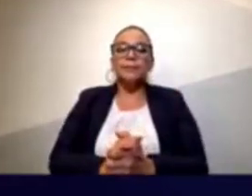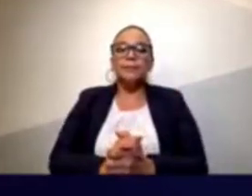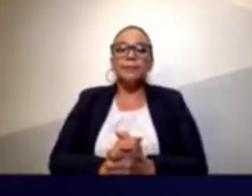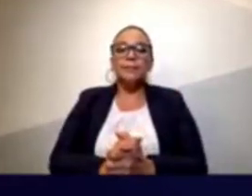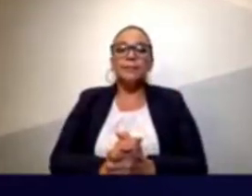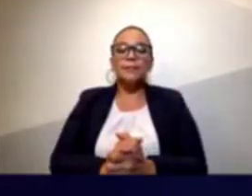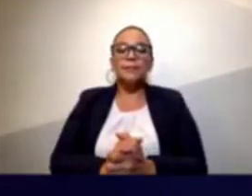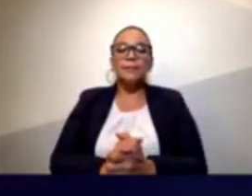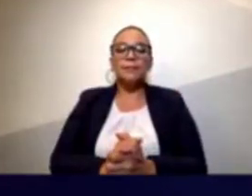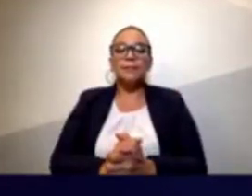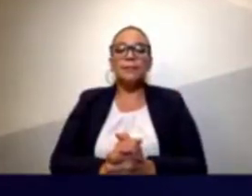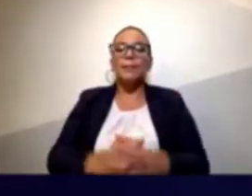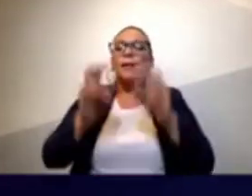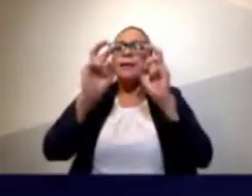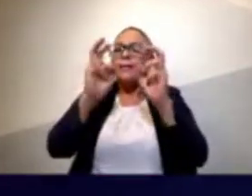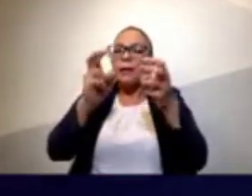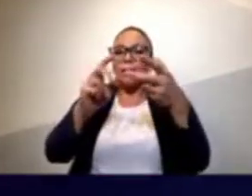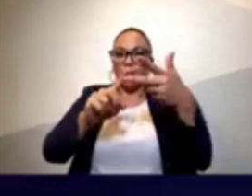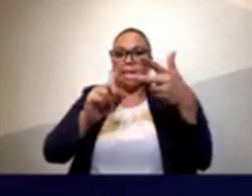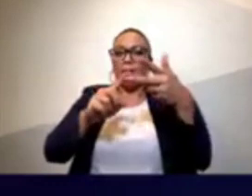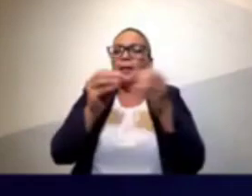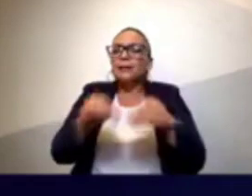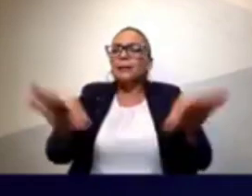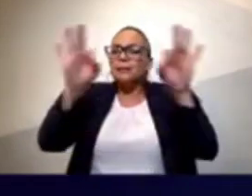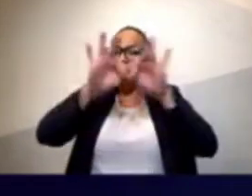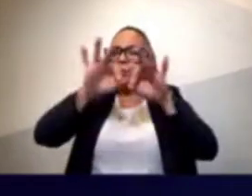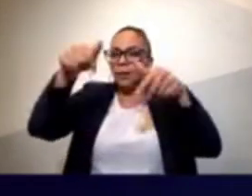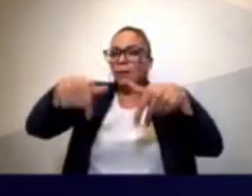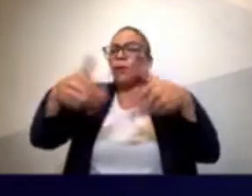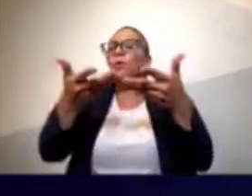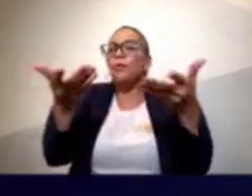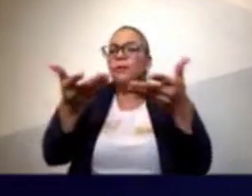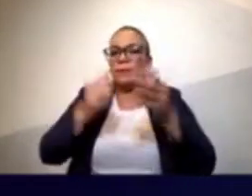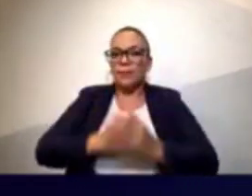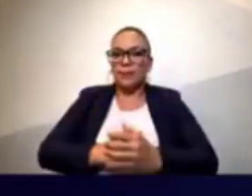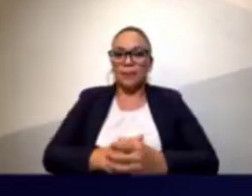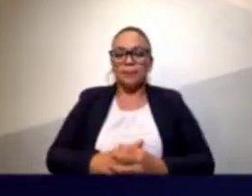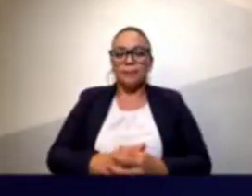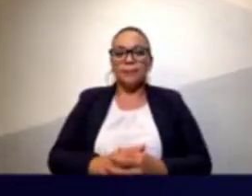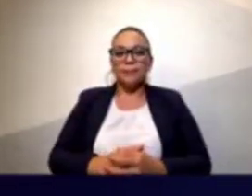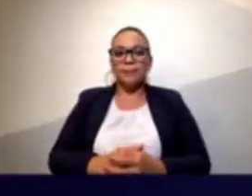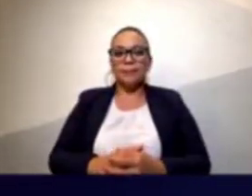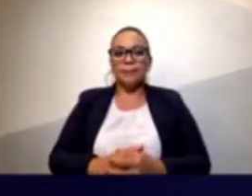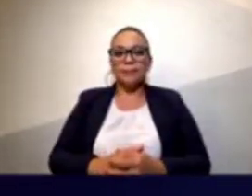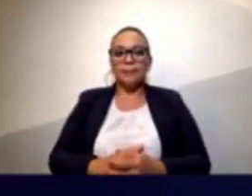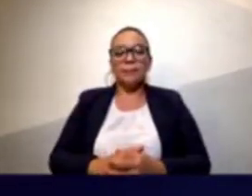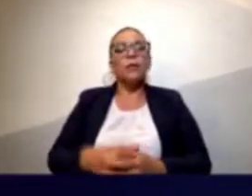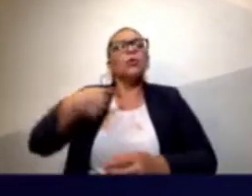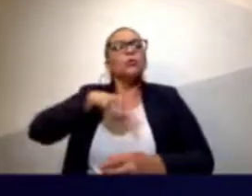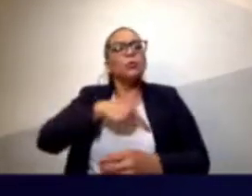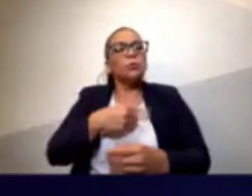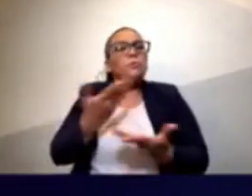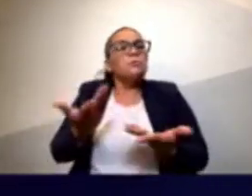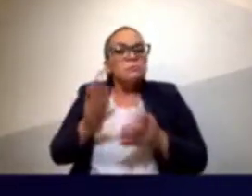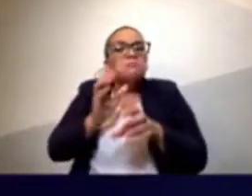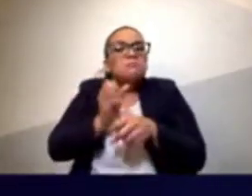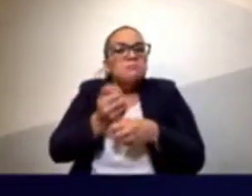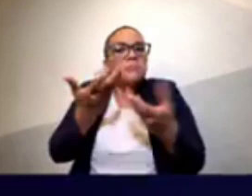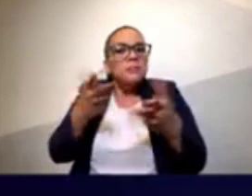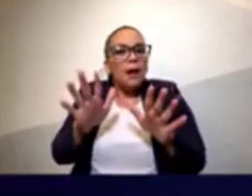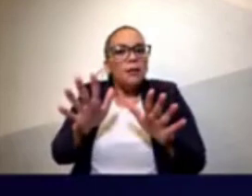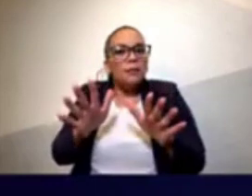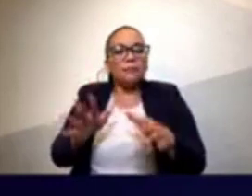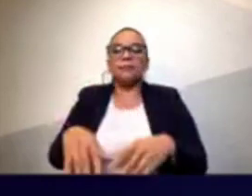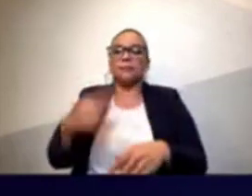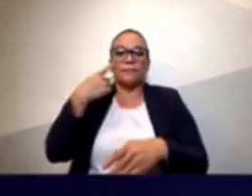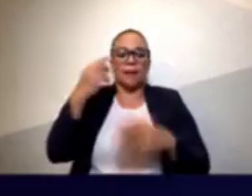Y tal vez el punto más importante de esta tarde es ¿qué hemos hecho? ¿Ok? La regla